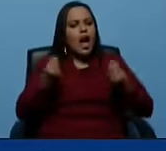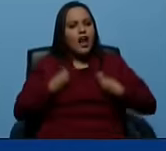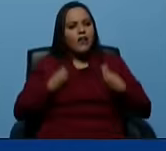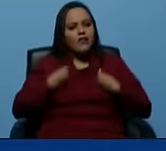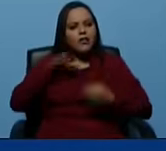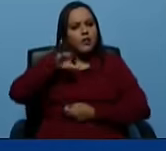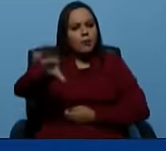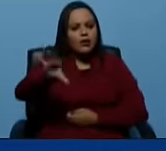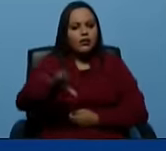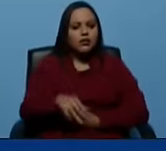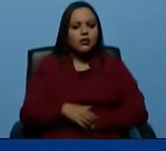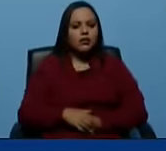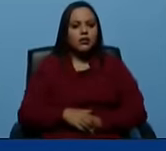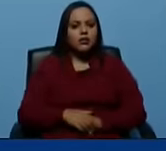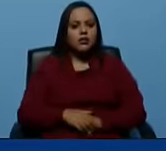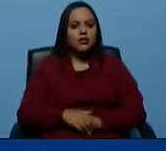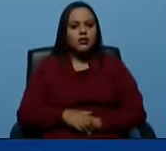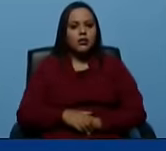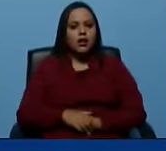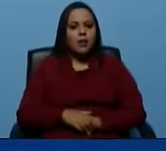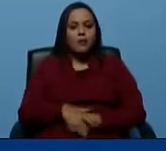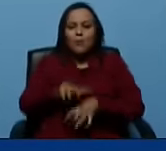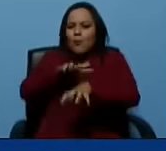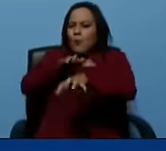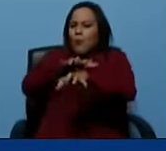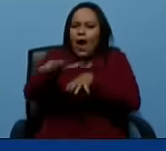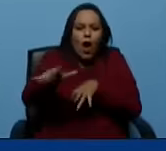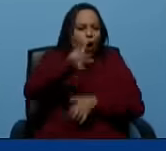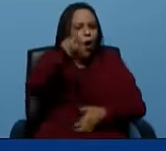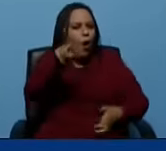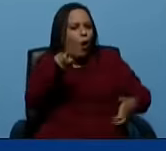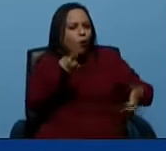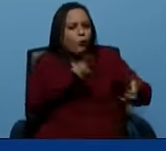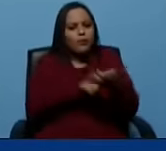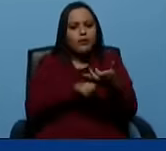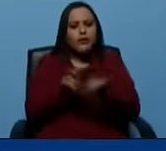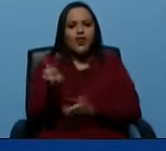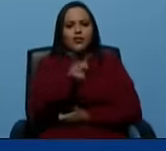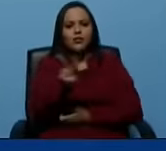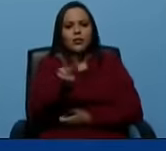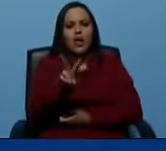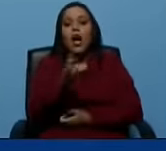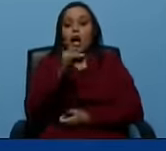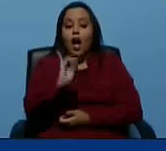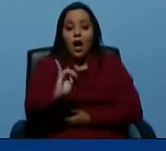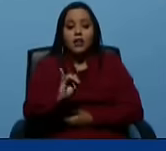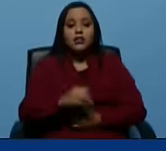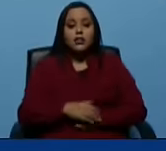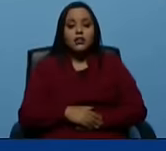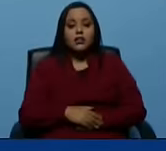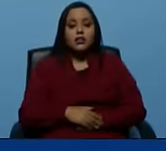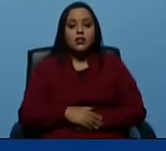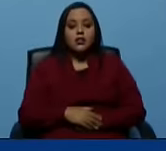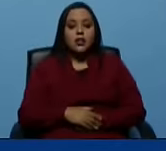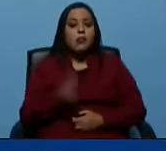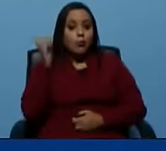republicana. La inmensa, creciente mayoría de venezolanos y